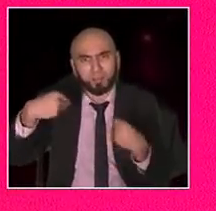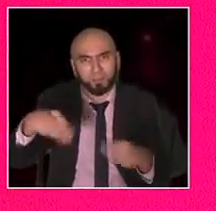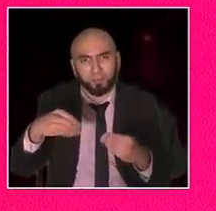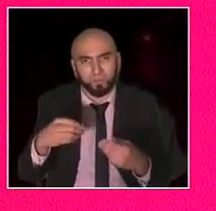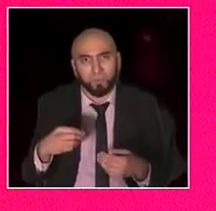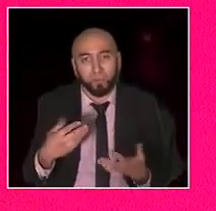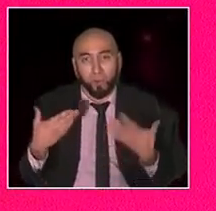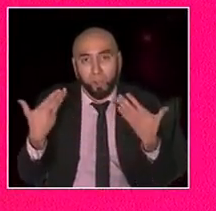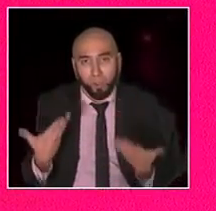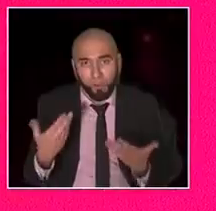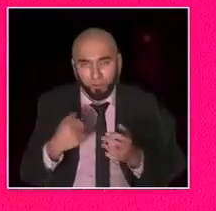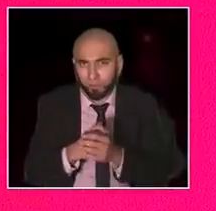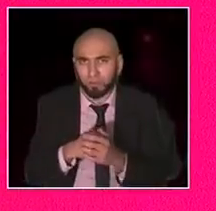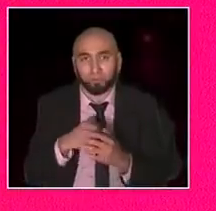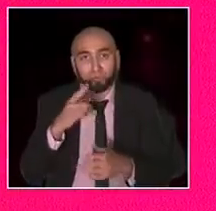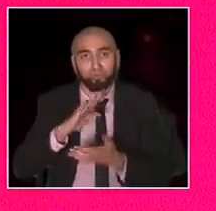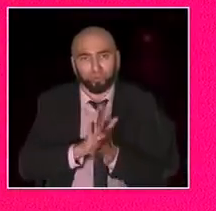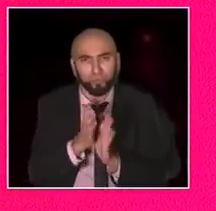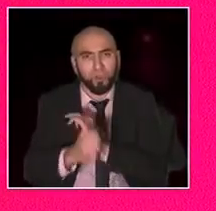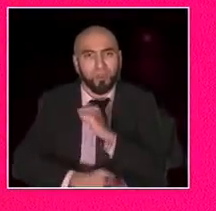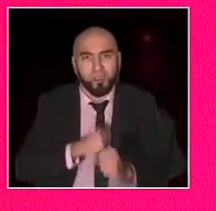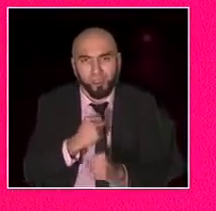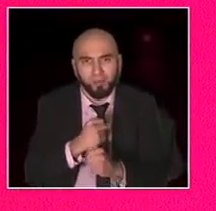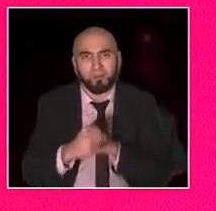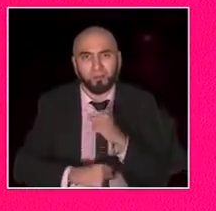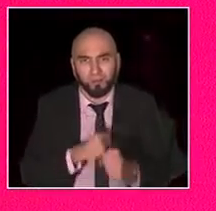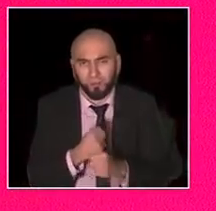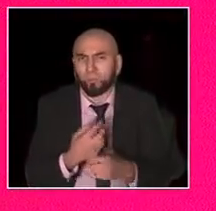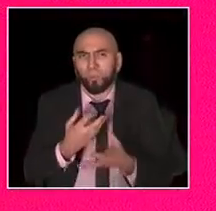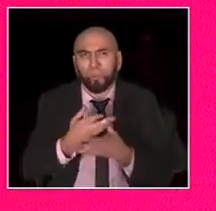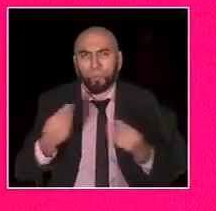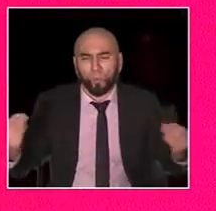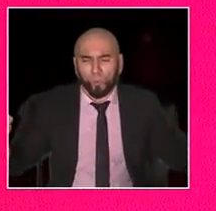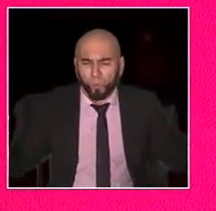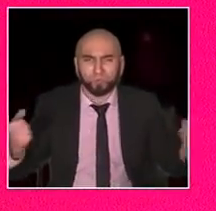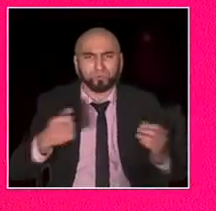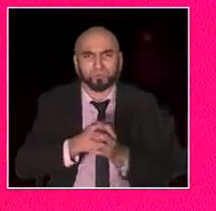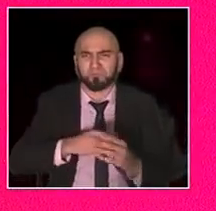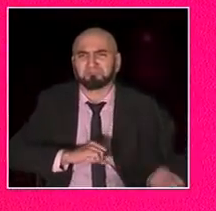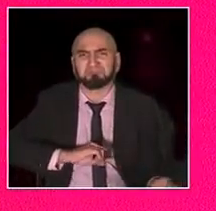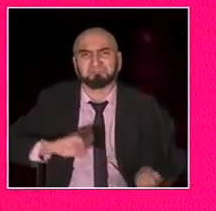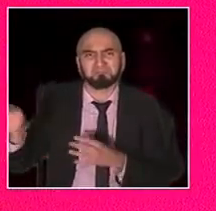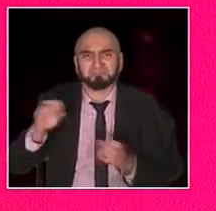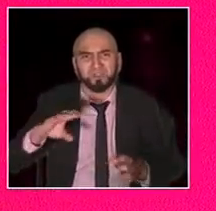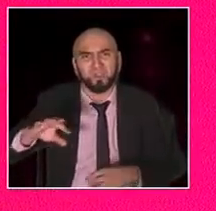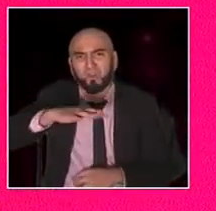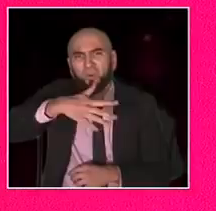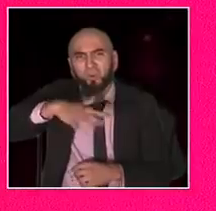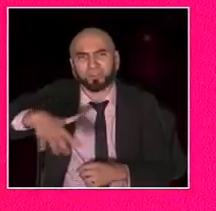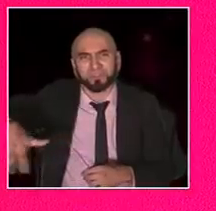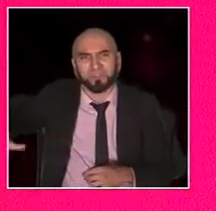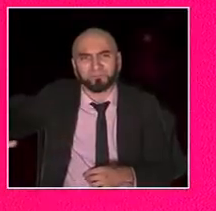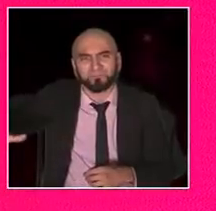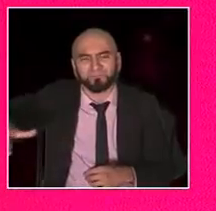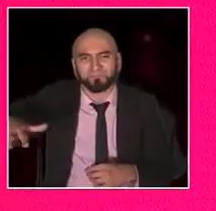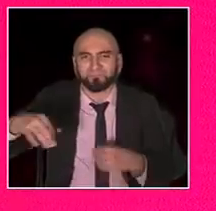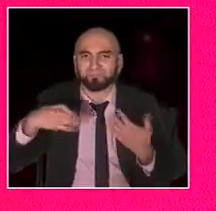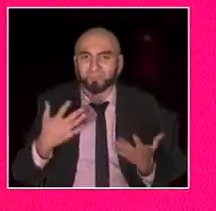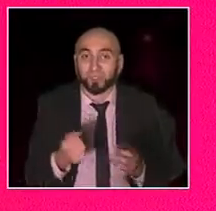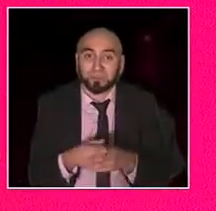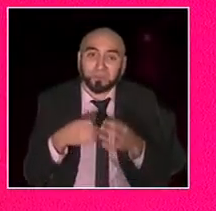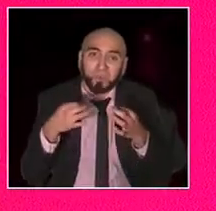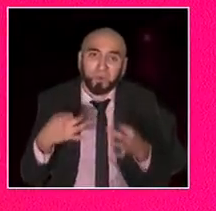años, entregamos más de 8 millones de toneladas de bolsas plásticas a los océanos. Y muy próximamente van a haber más